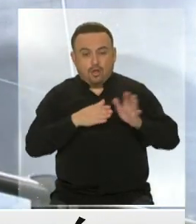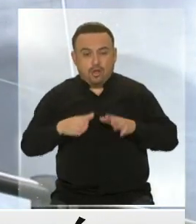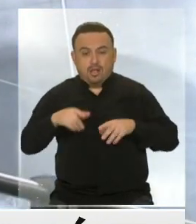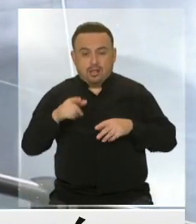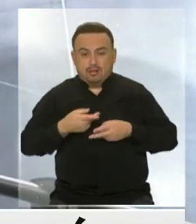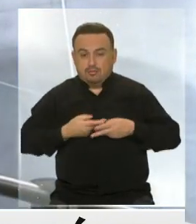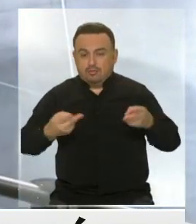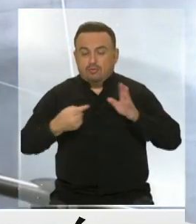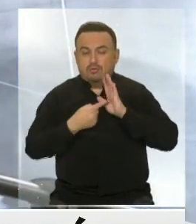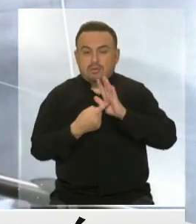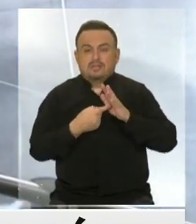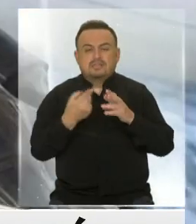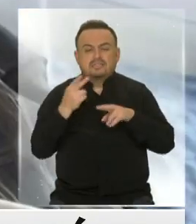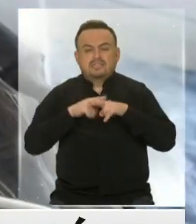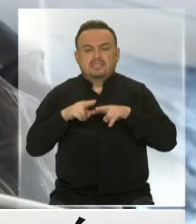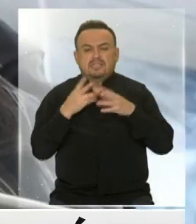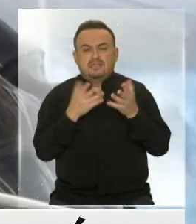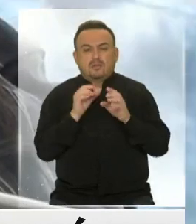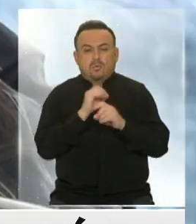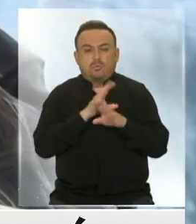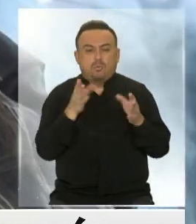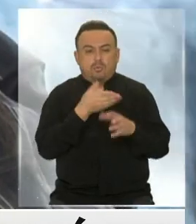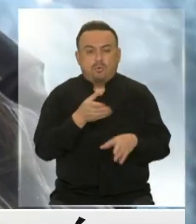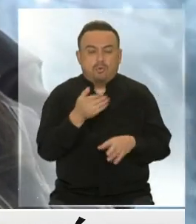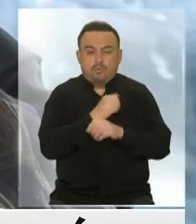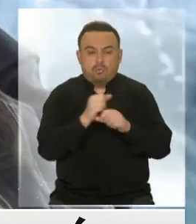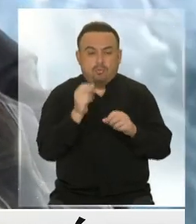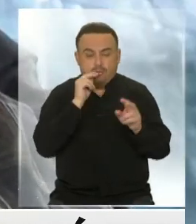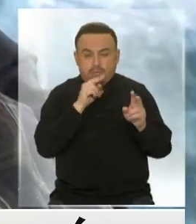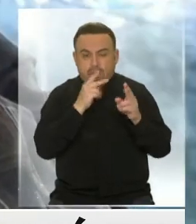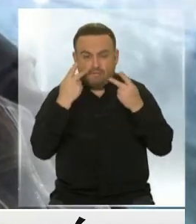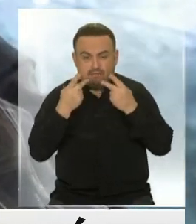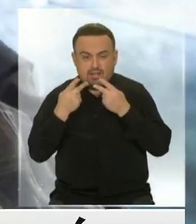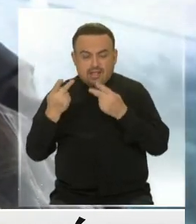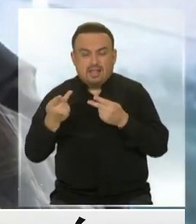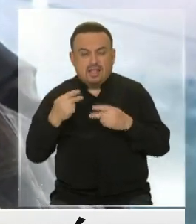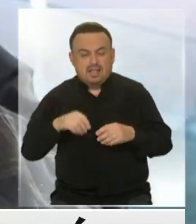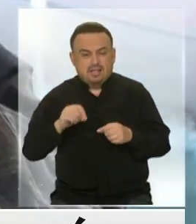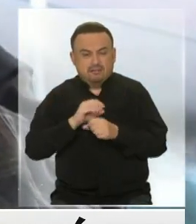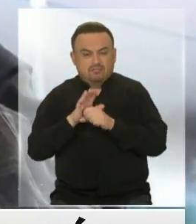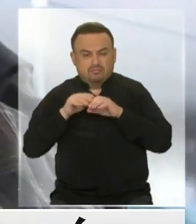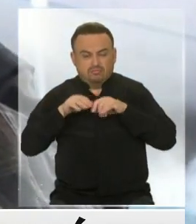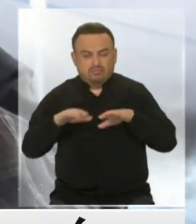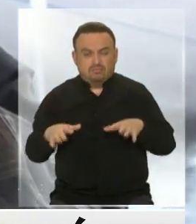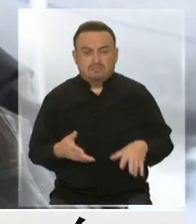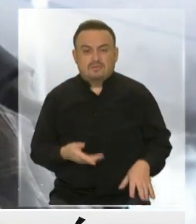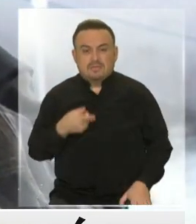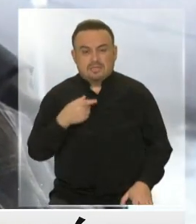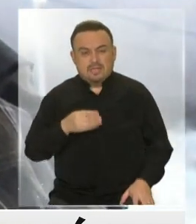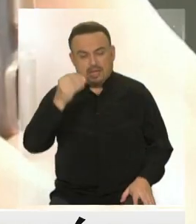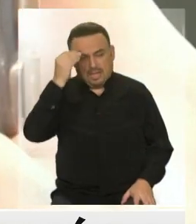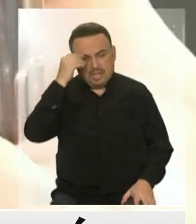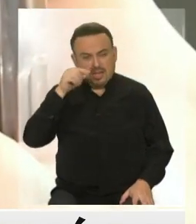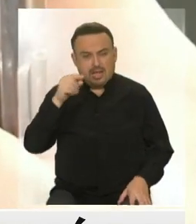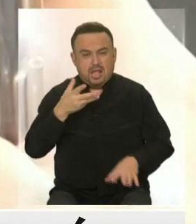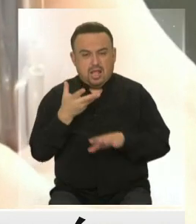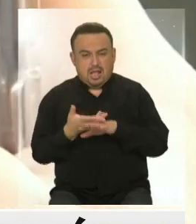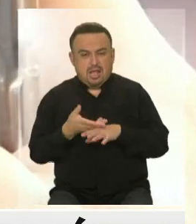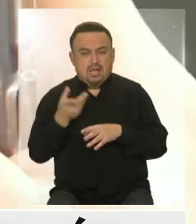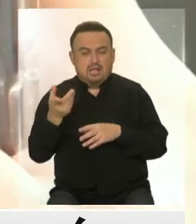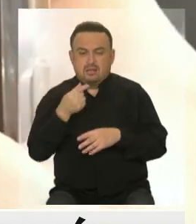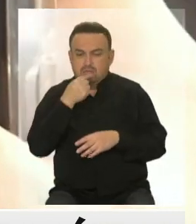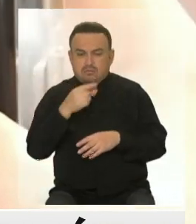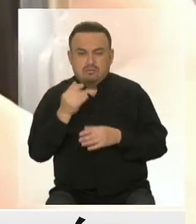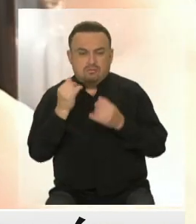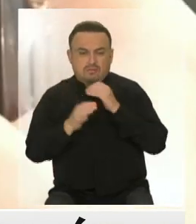puesta en escena busca recrear a todos los que no pudieron viajar en medio del brote del coronario y los recordemos que allá ya se está terminando